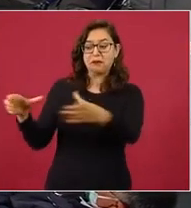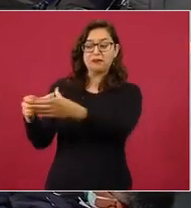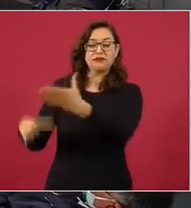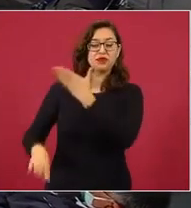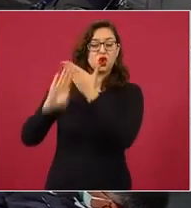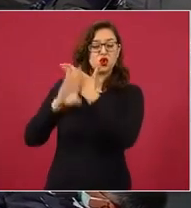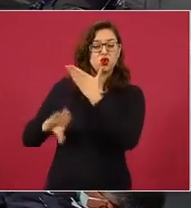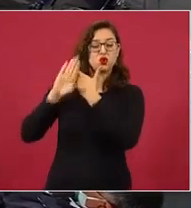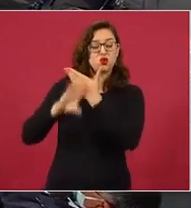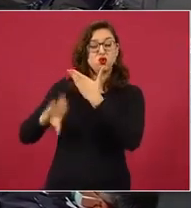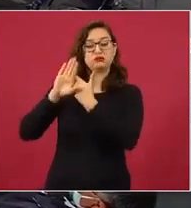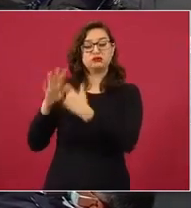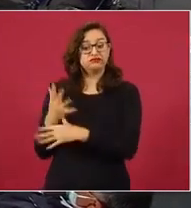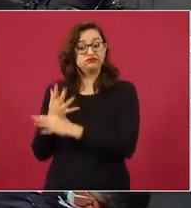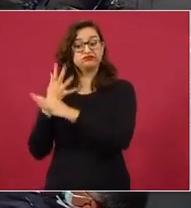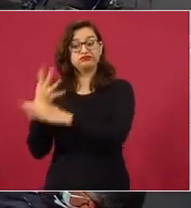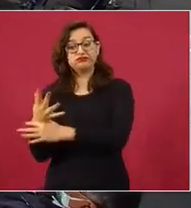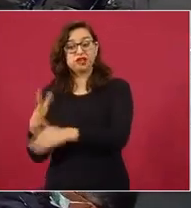hablan de energías limpias, ¿no?